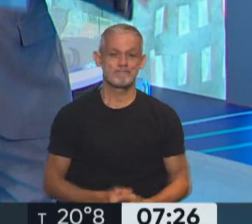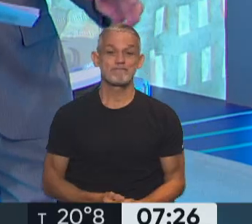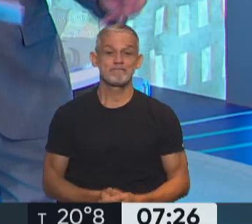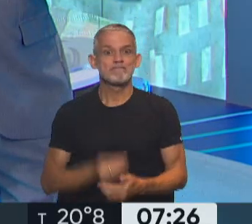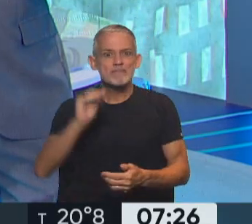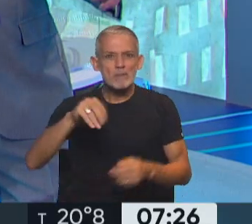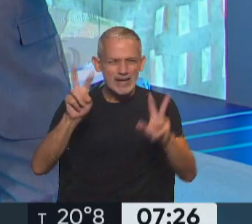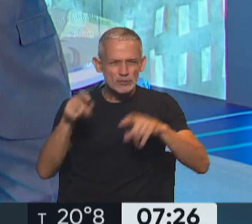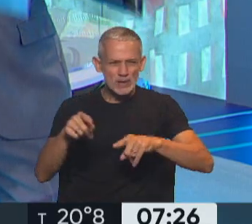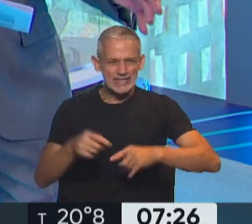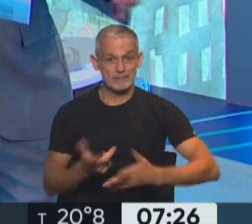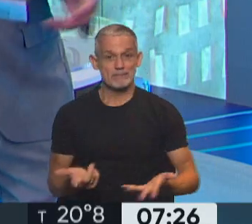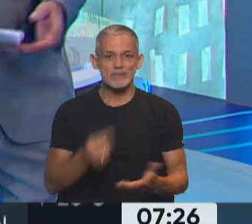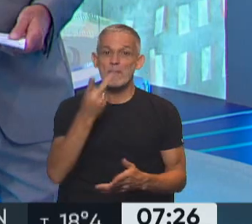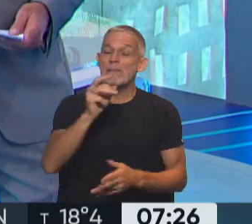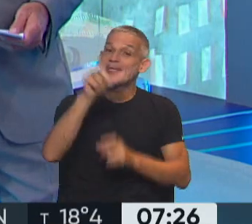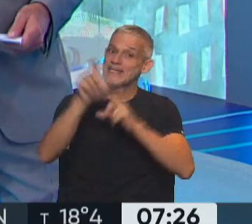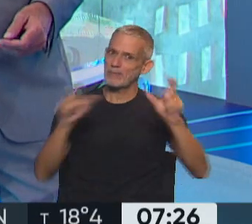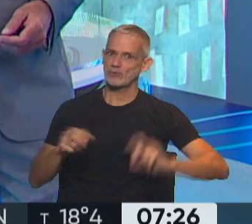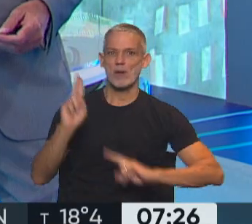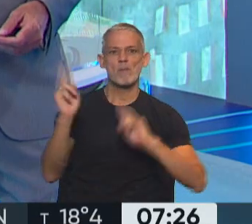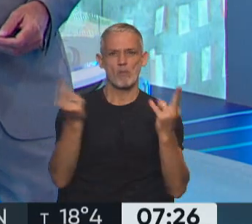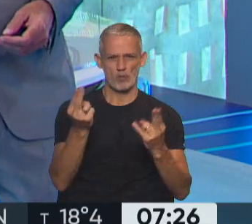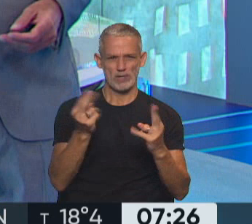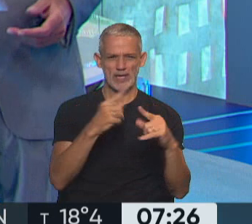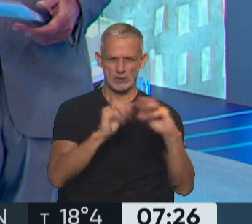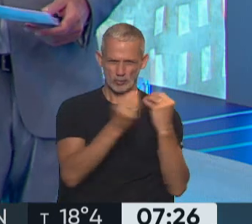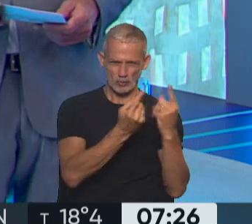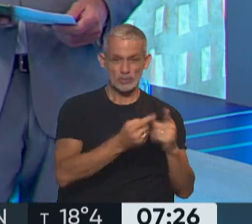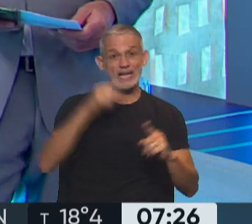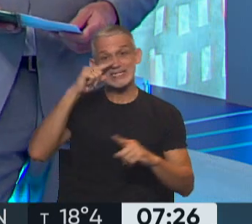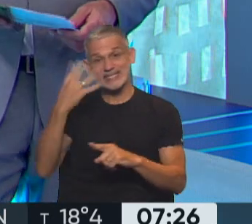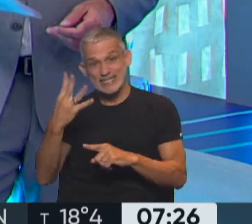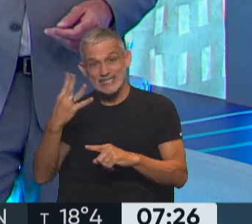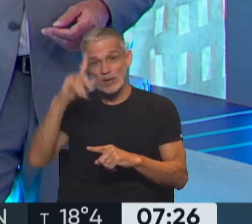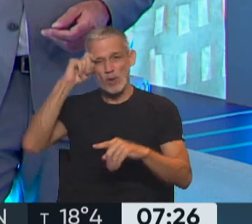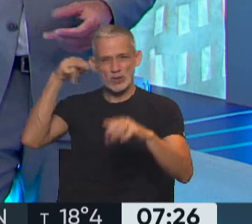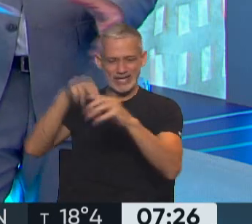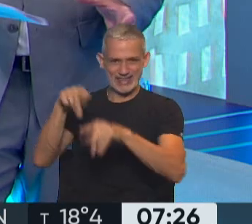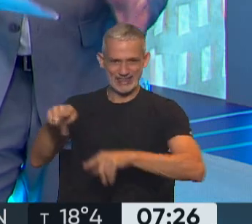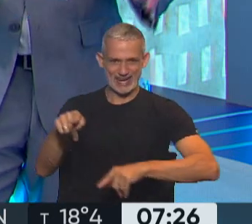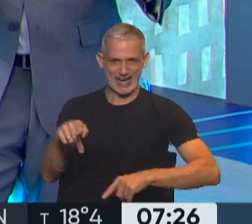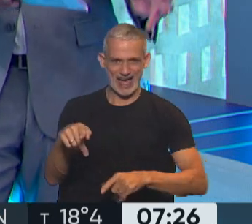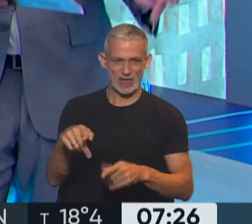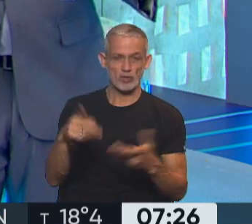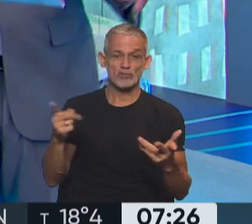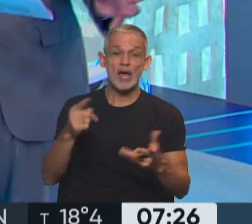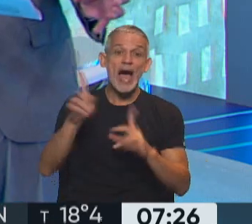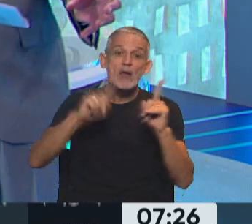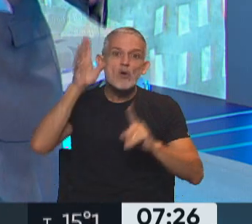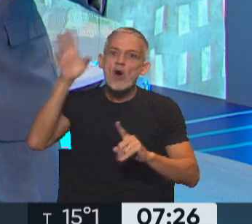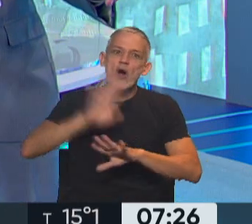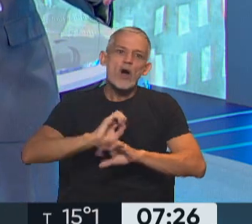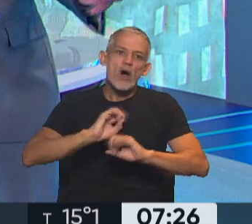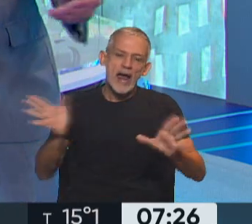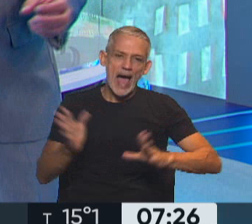Más sobre este tema, reiteramos, 20 son las víctimas fatales, 74 los internados, muchos de ellos en grave